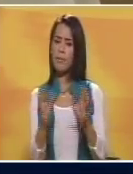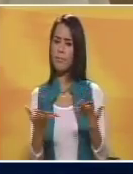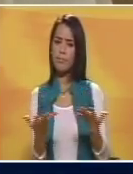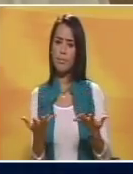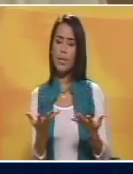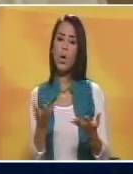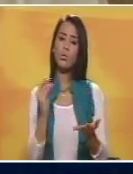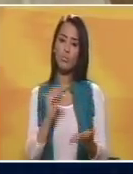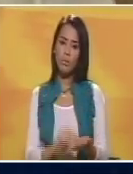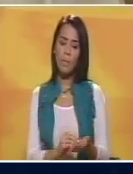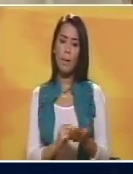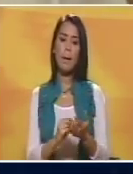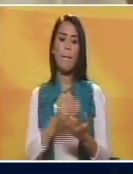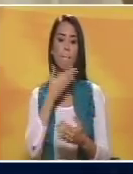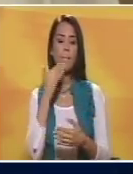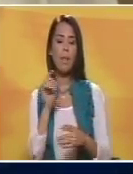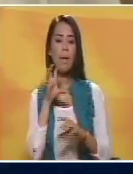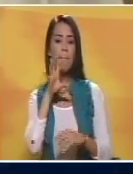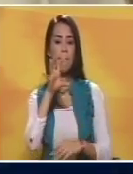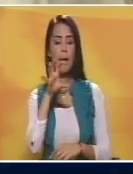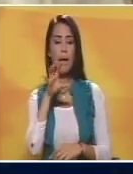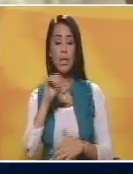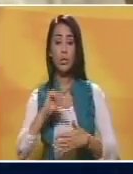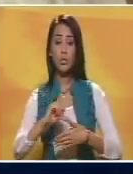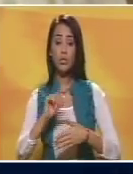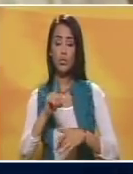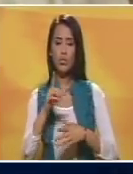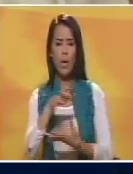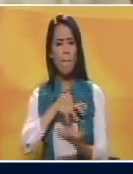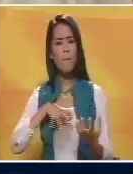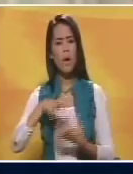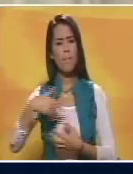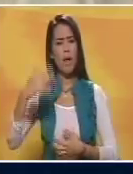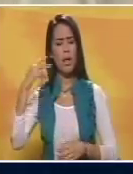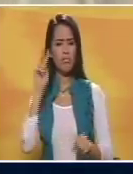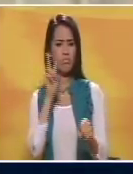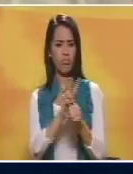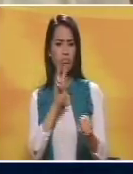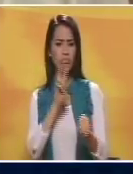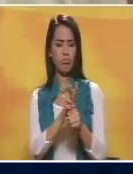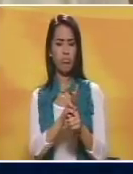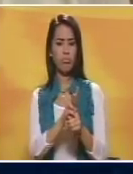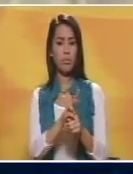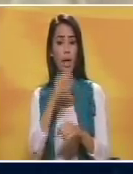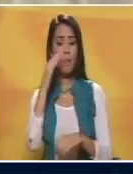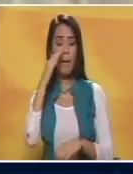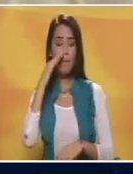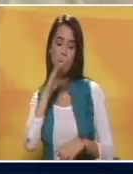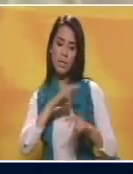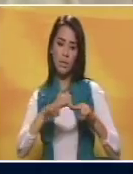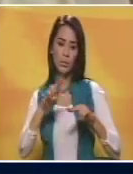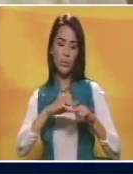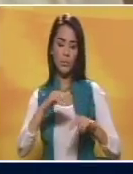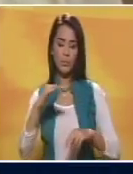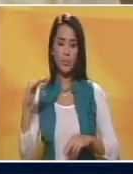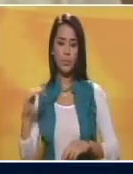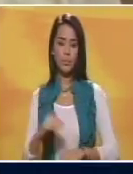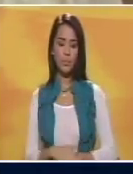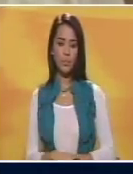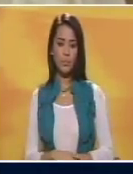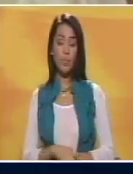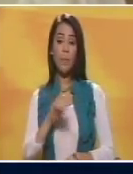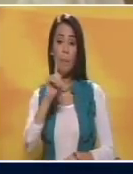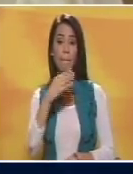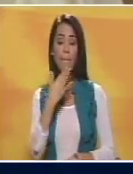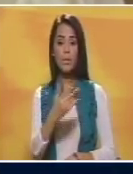con la renovación del clero del país suramericano tras los escándalos de abusos a menores. En mayo, el sumo pontífice citó a